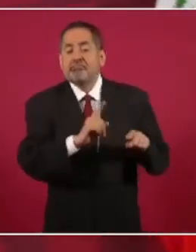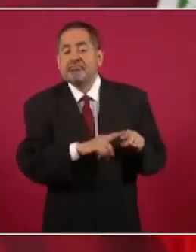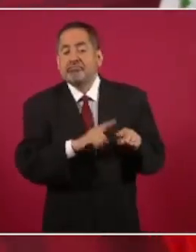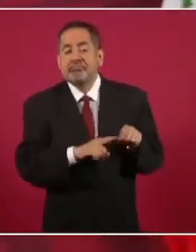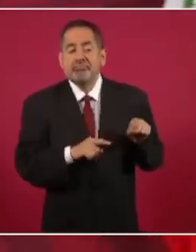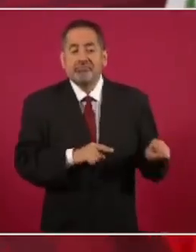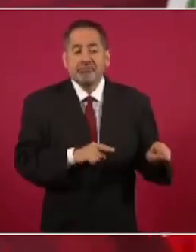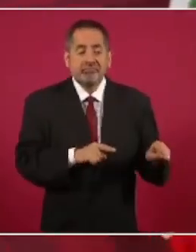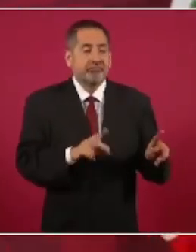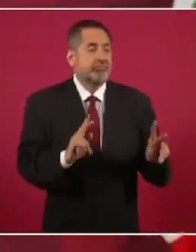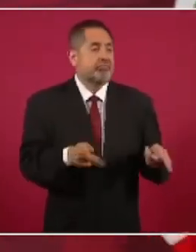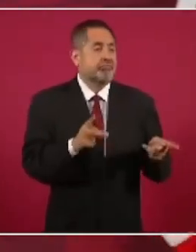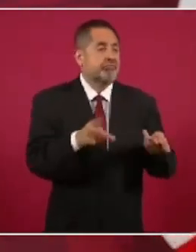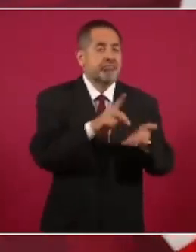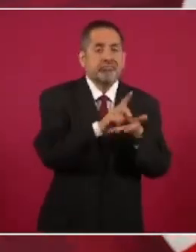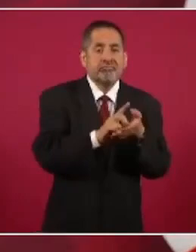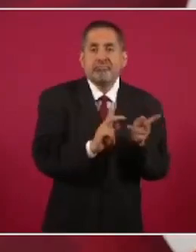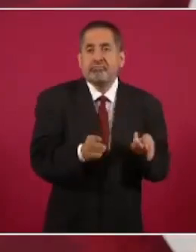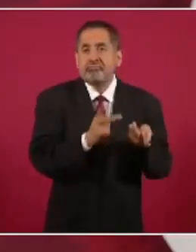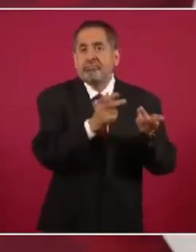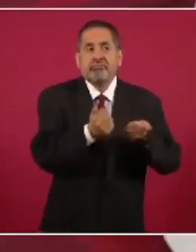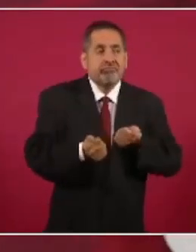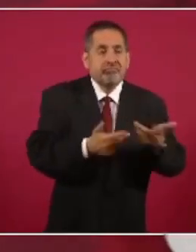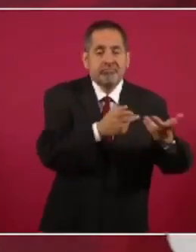a narcotraficantes.